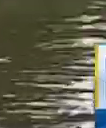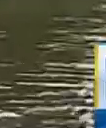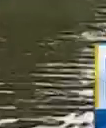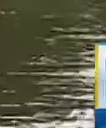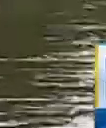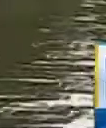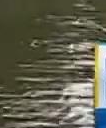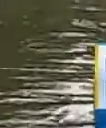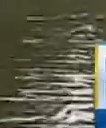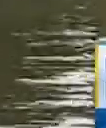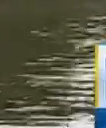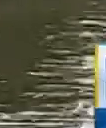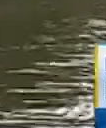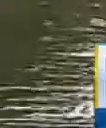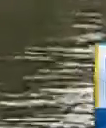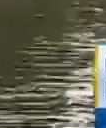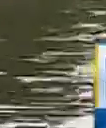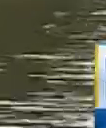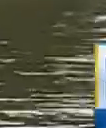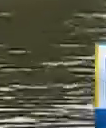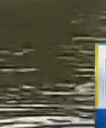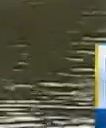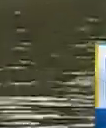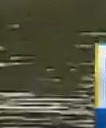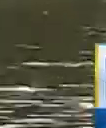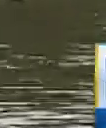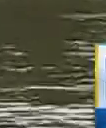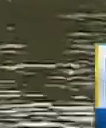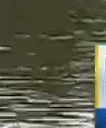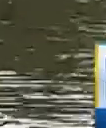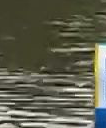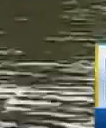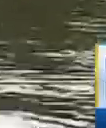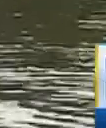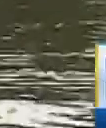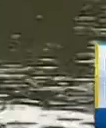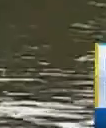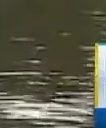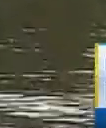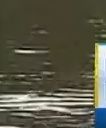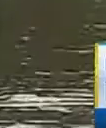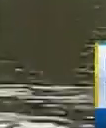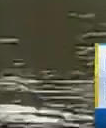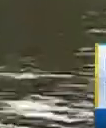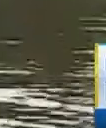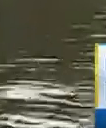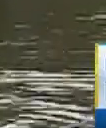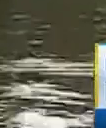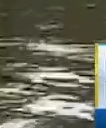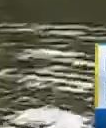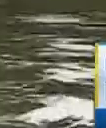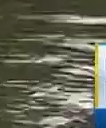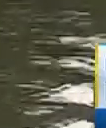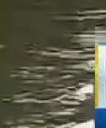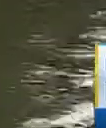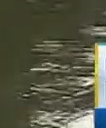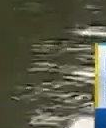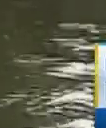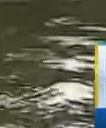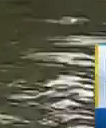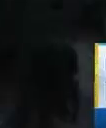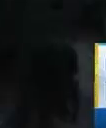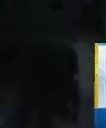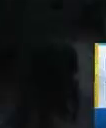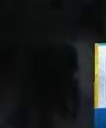En Quito juega 2019, vemos que ya están tomando la delantera, me parece que es la ronda,